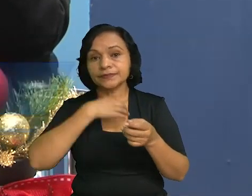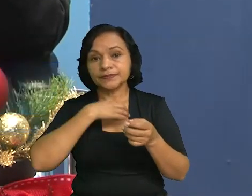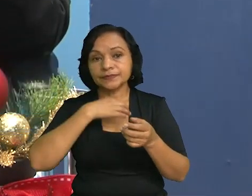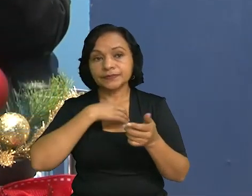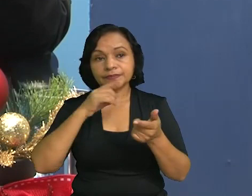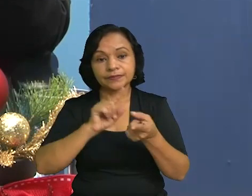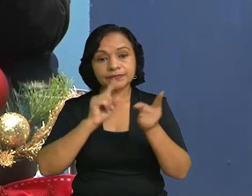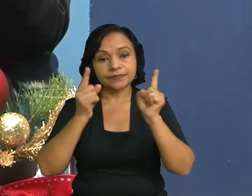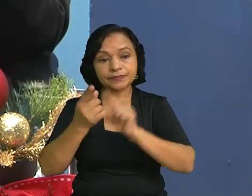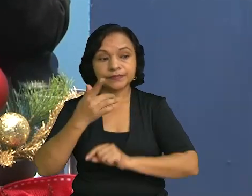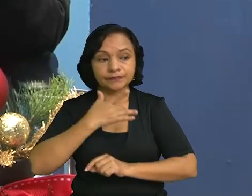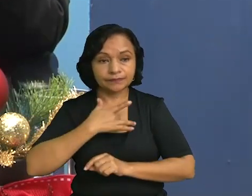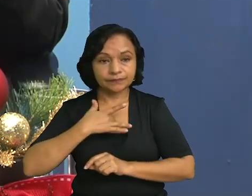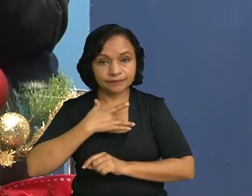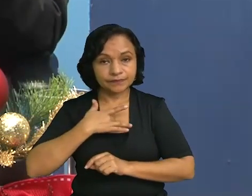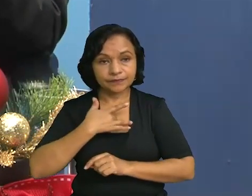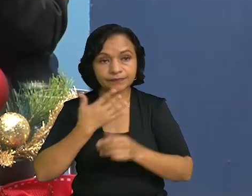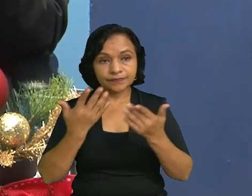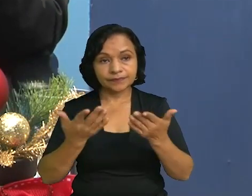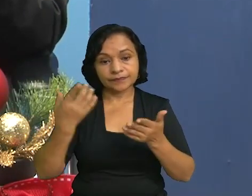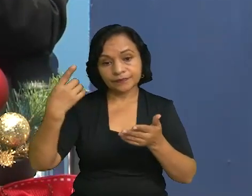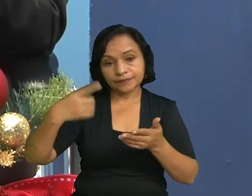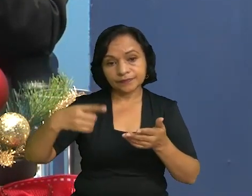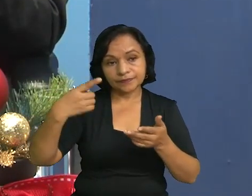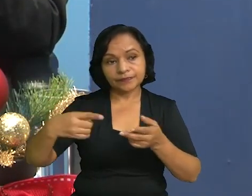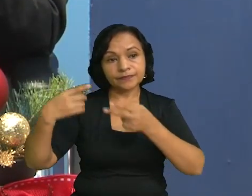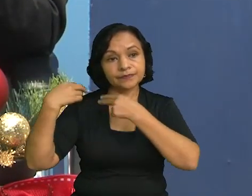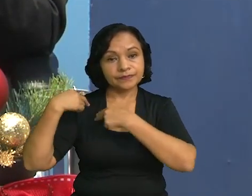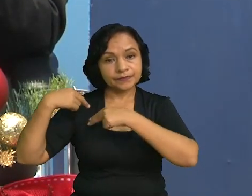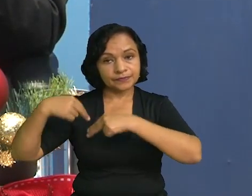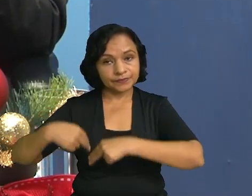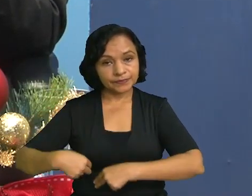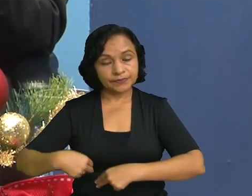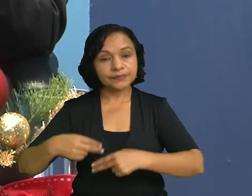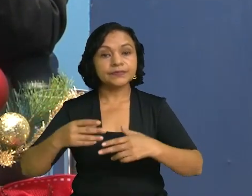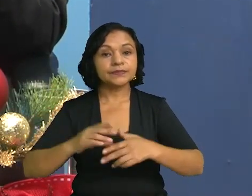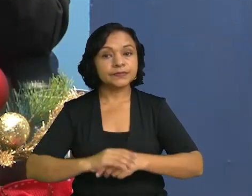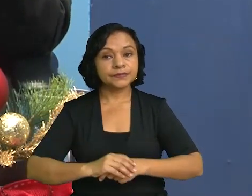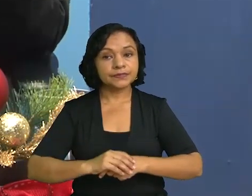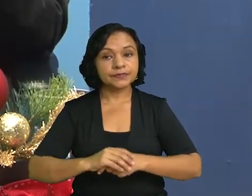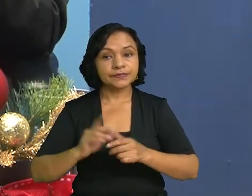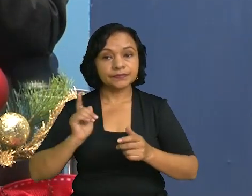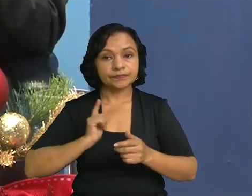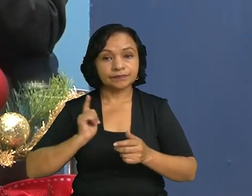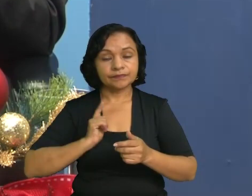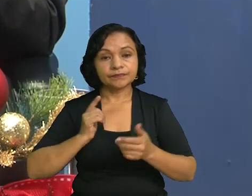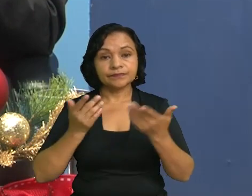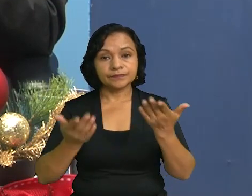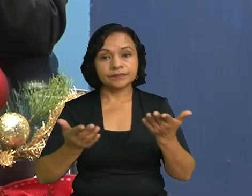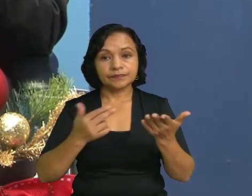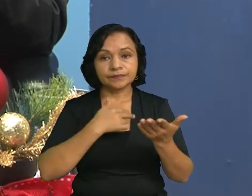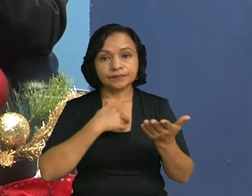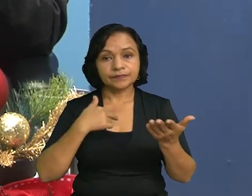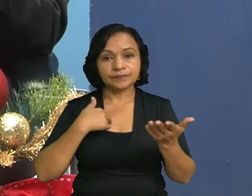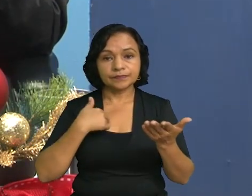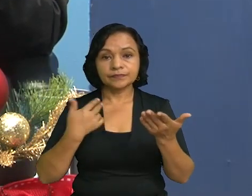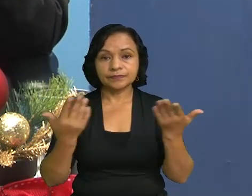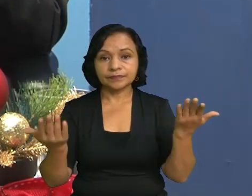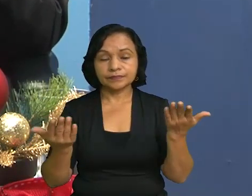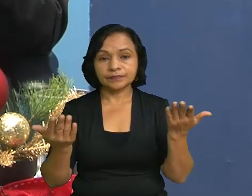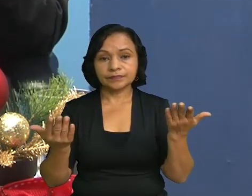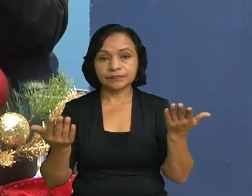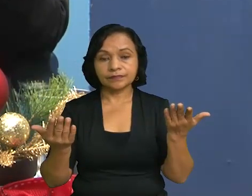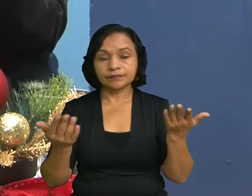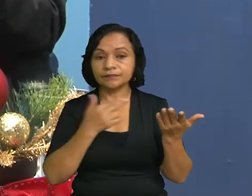esas necesidades insatisfechas en derechos humanos que se tiene que cumplir y nosotros estamos abocados con eso entonces a